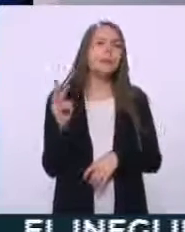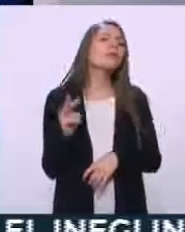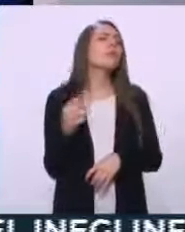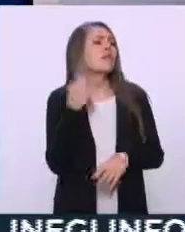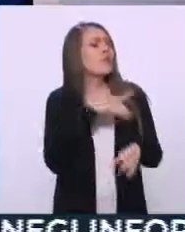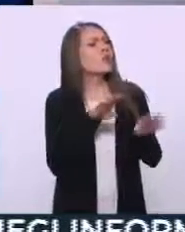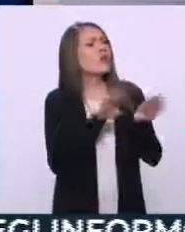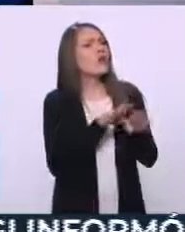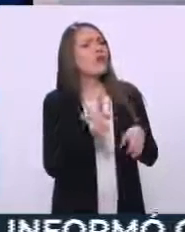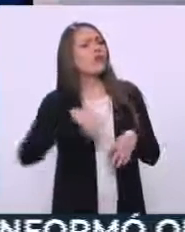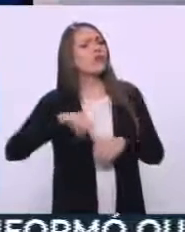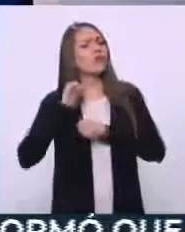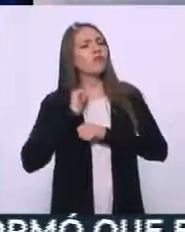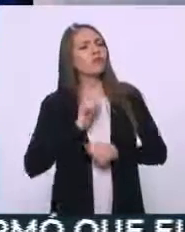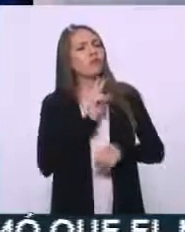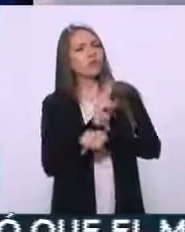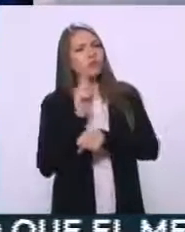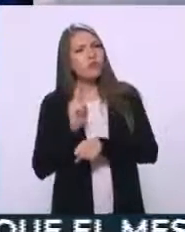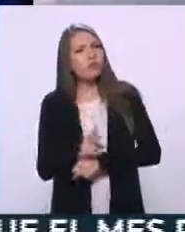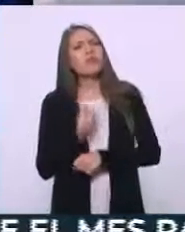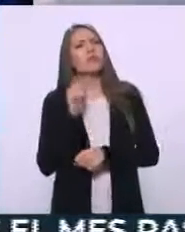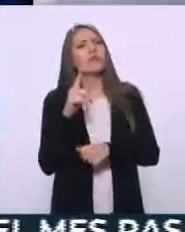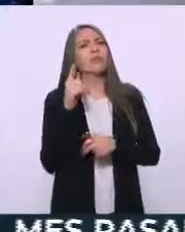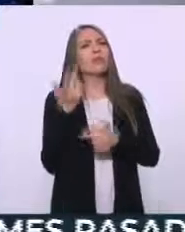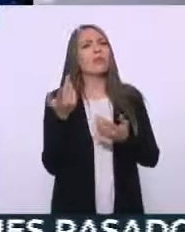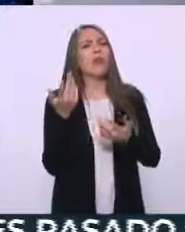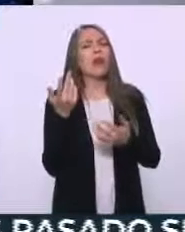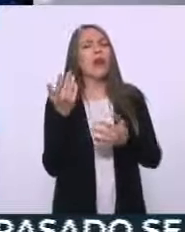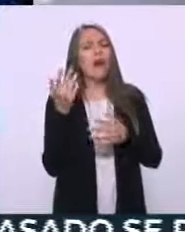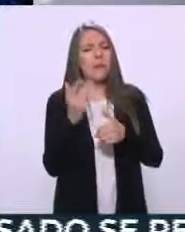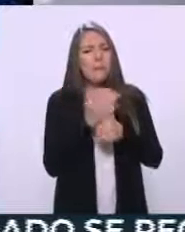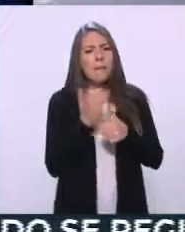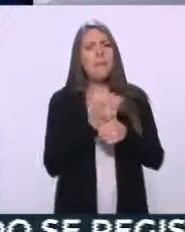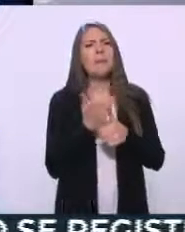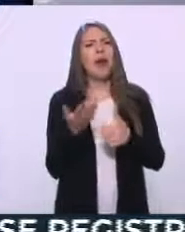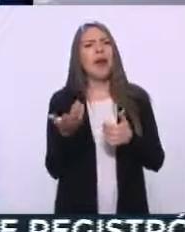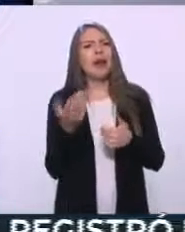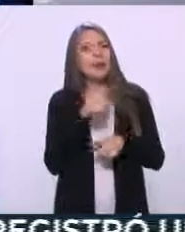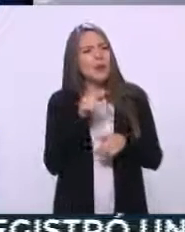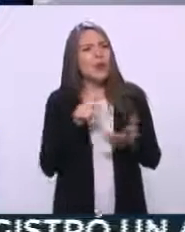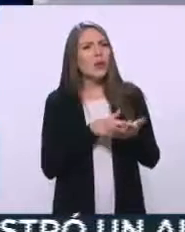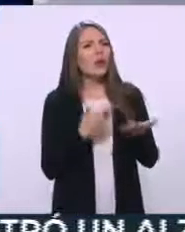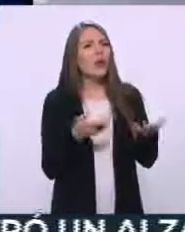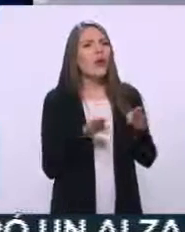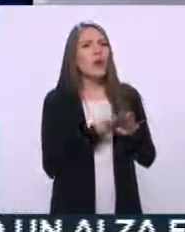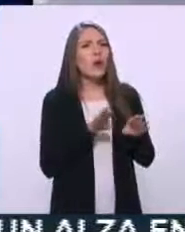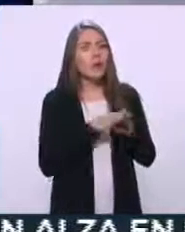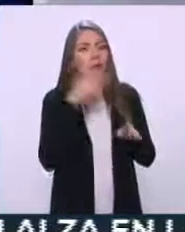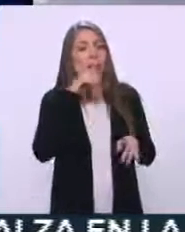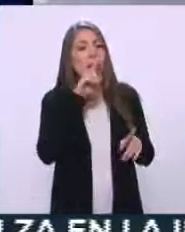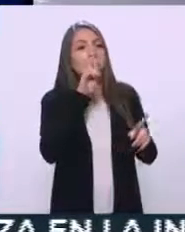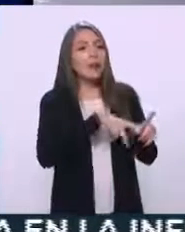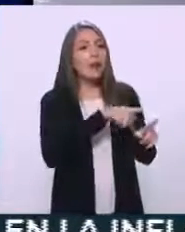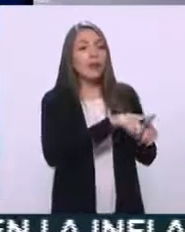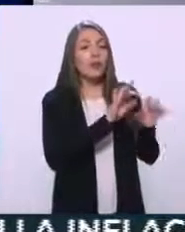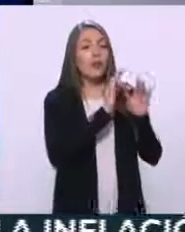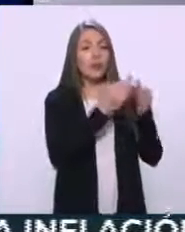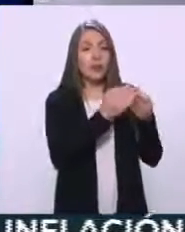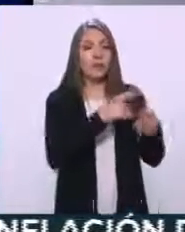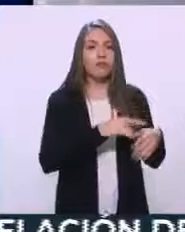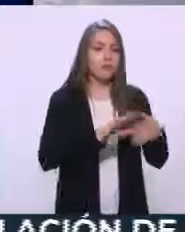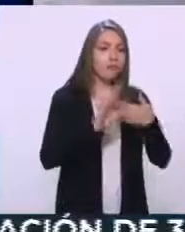supervisión, sobre todo en bares, en antros, en salones de fiesta, para que en efecto las medidas a las que dicen que se van a comprometer